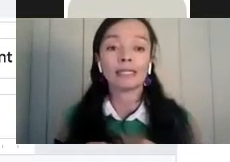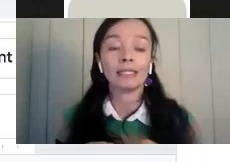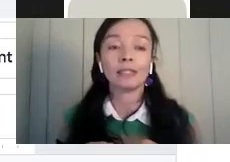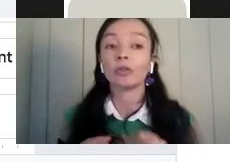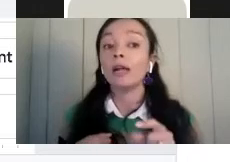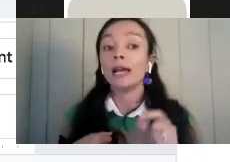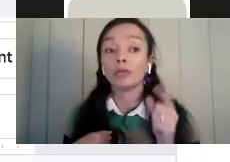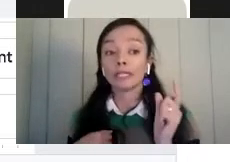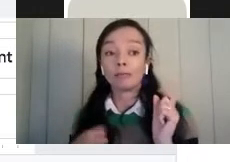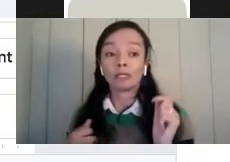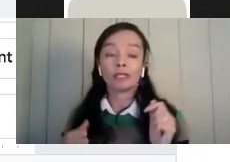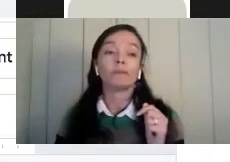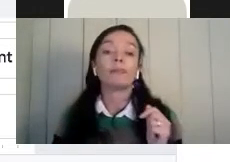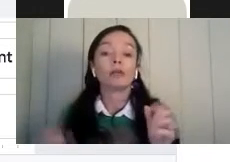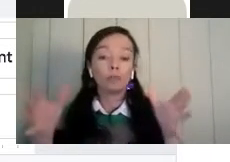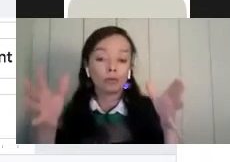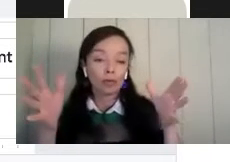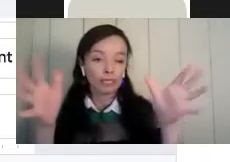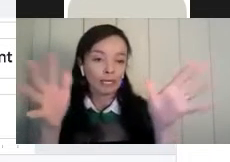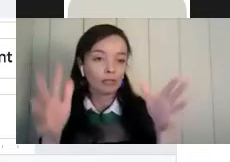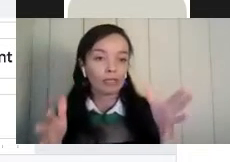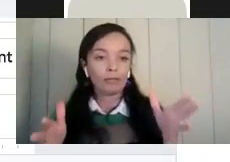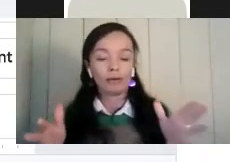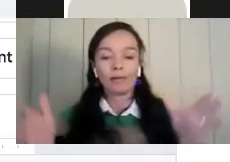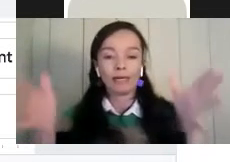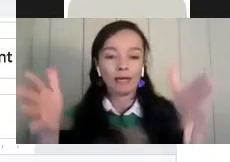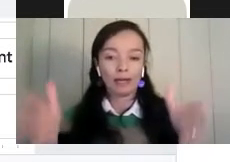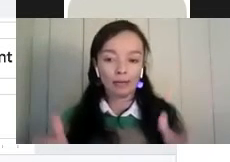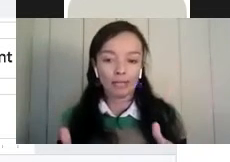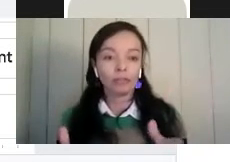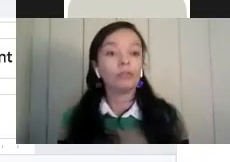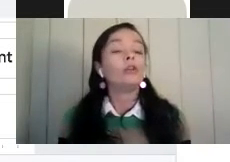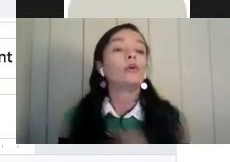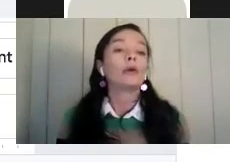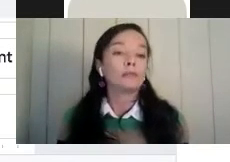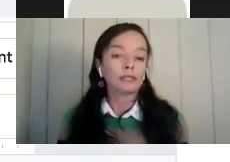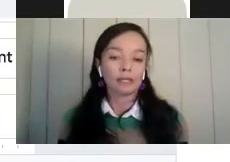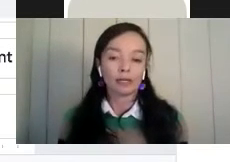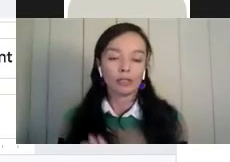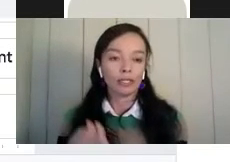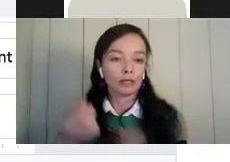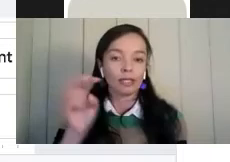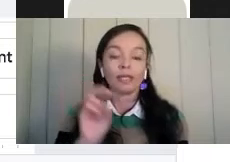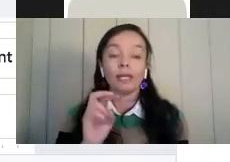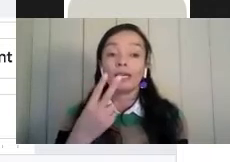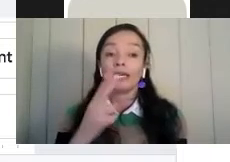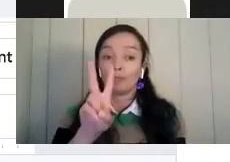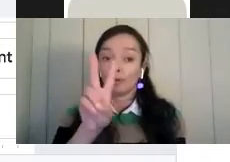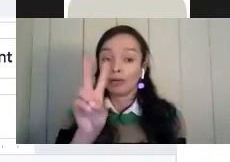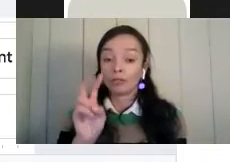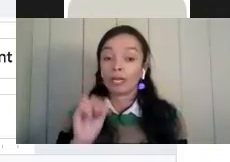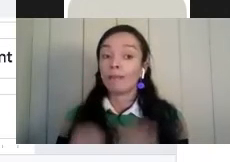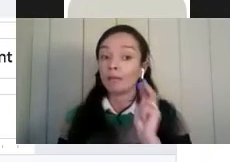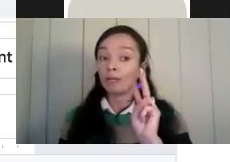tiene el asterisco. Entonces, ¿qué vamos a hacer? Cuando esté listo el bebé para el baño, lo que vamos a hacer es lo siguiente. Le